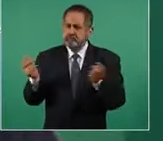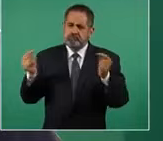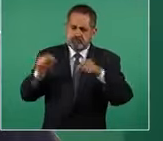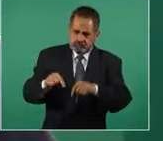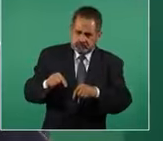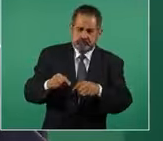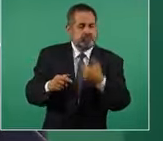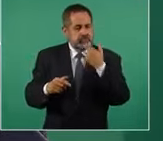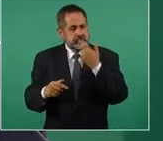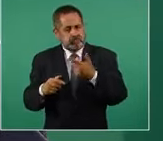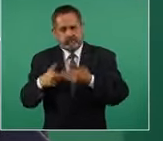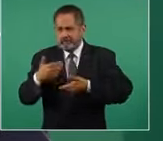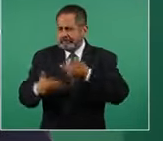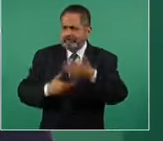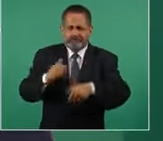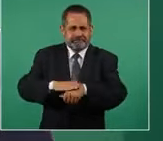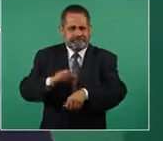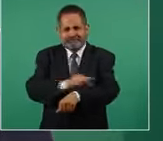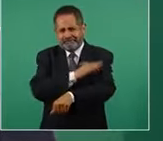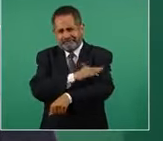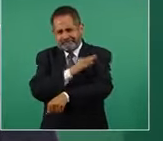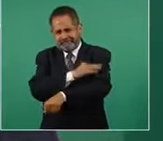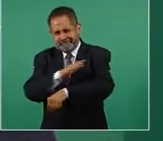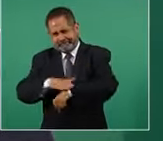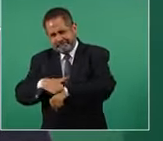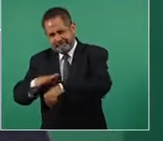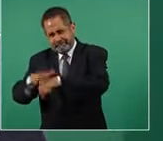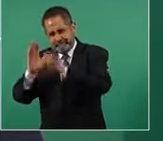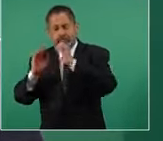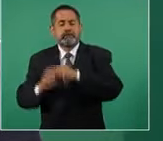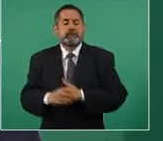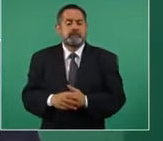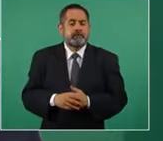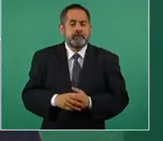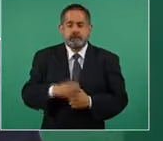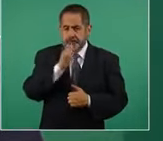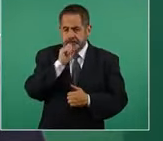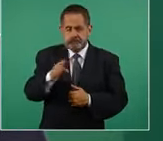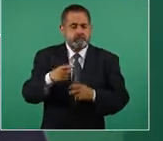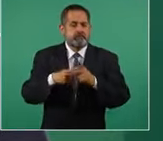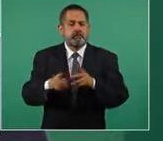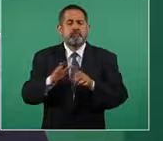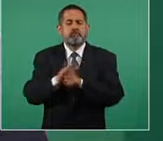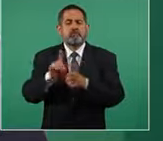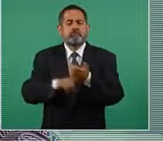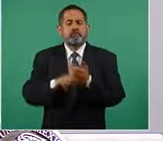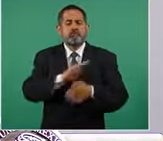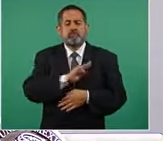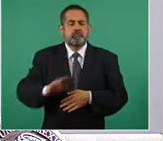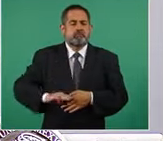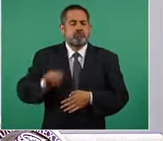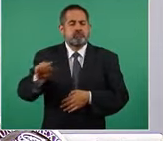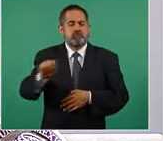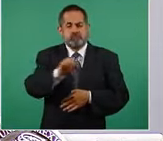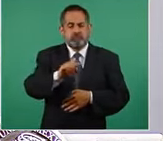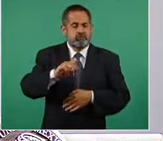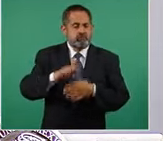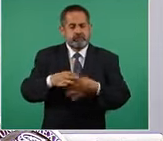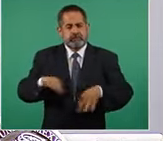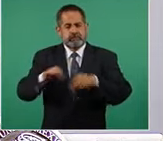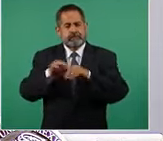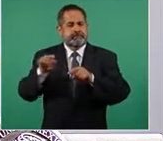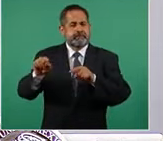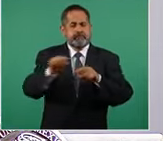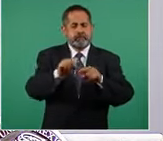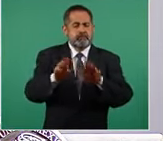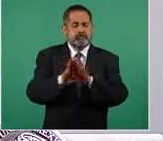incrementar aún más la eficiencia. Y también priorizaremos inicialmente en aquellos municipios urbanos de alta mortalidad